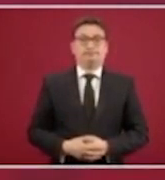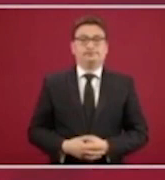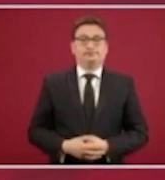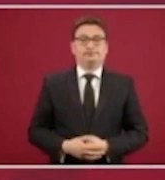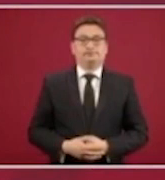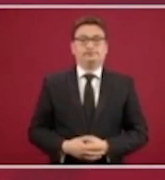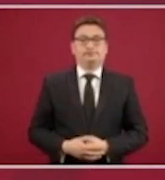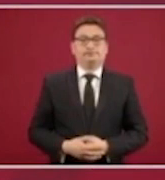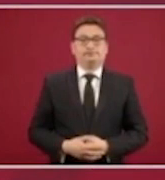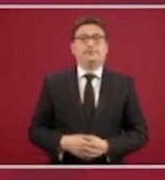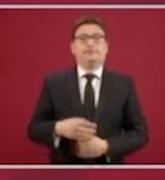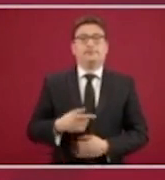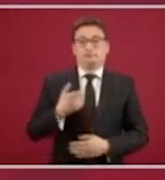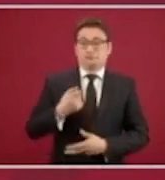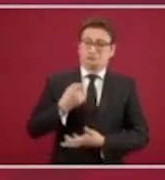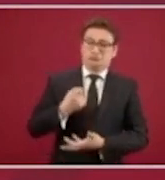poder financiar